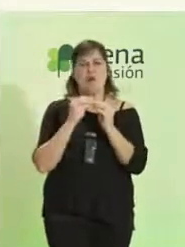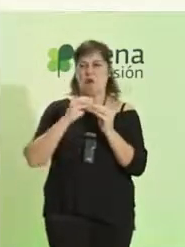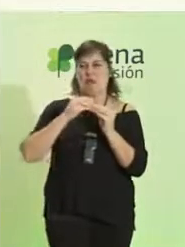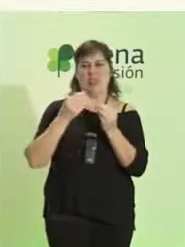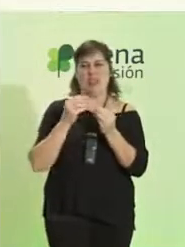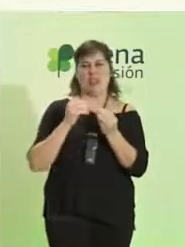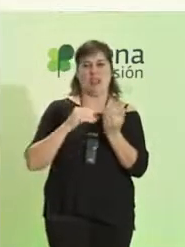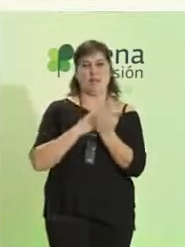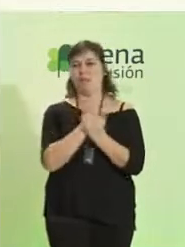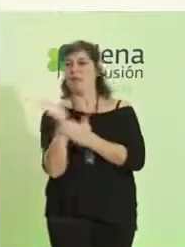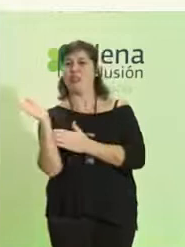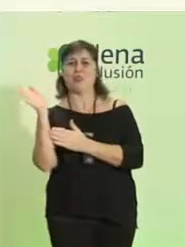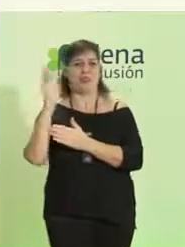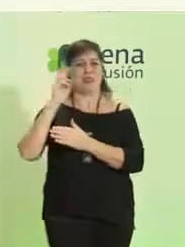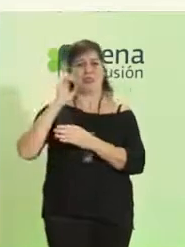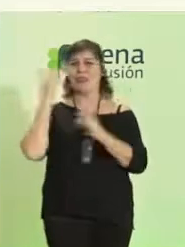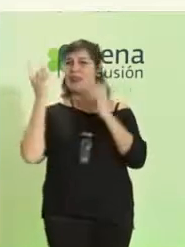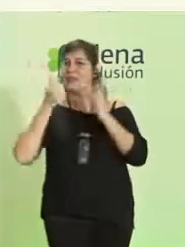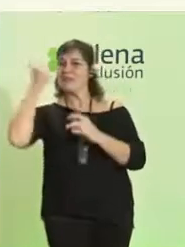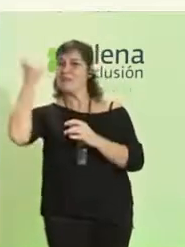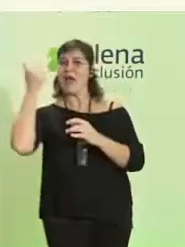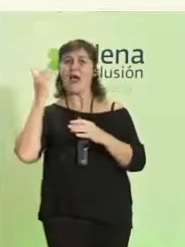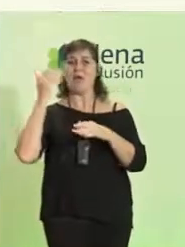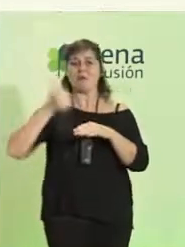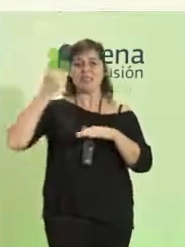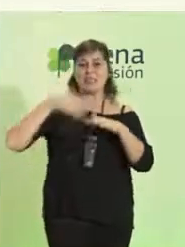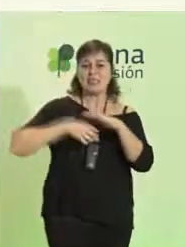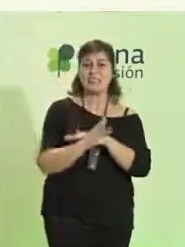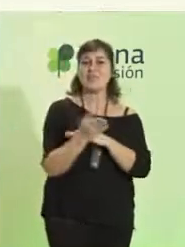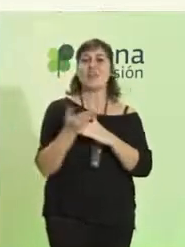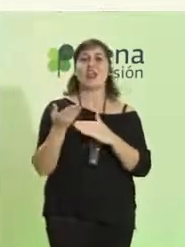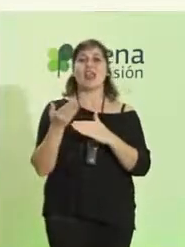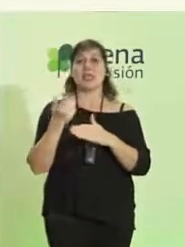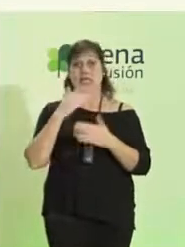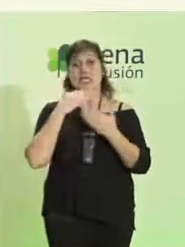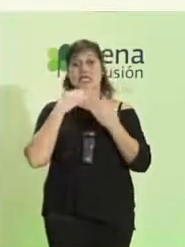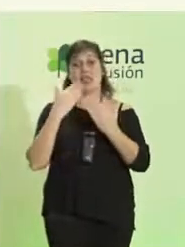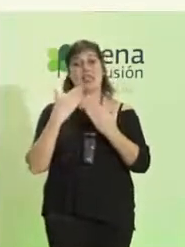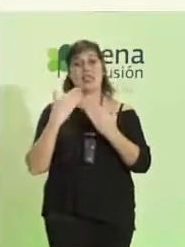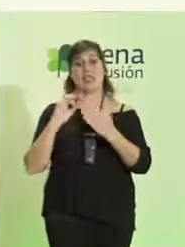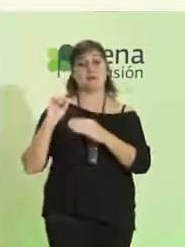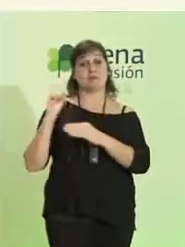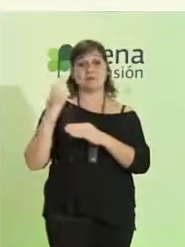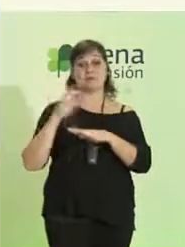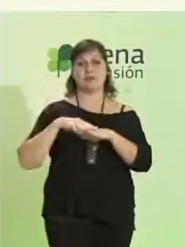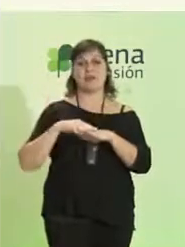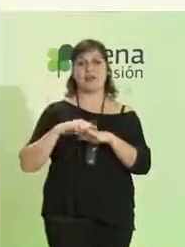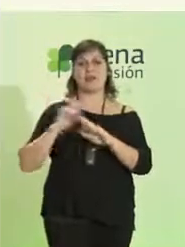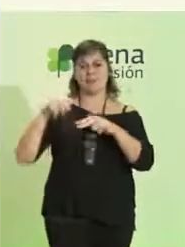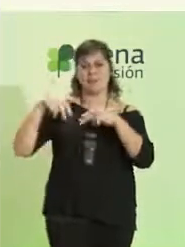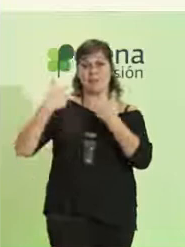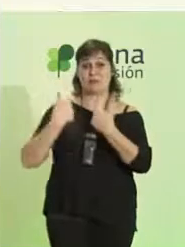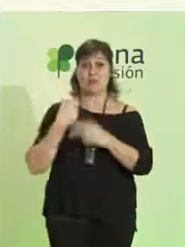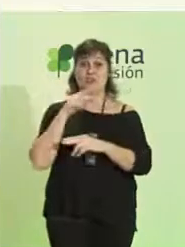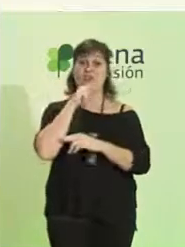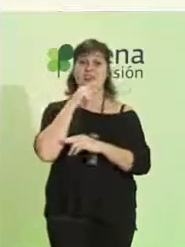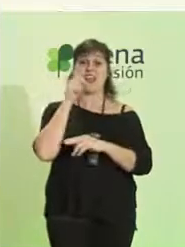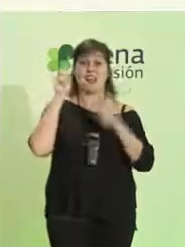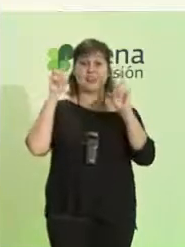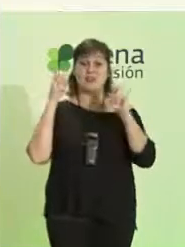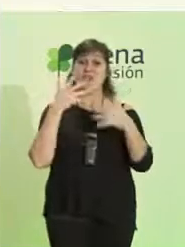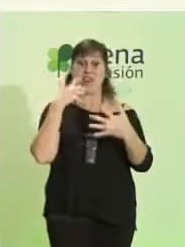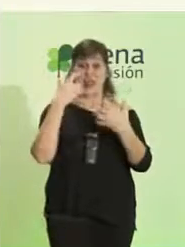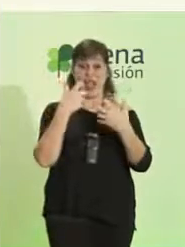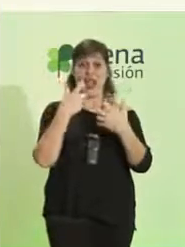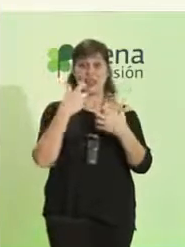poquito más creativa bueno, y más accesible. Y sobre todo muchas gracias por dejarnos como hablar de arte en este espacio, porque de verdad que no tenemos